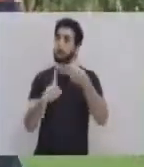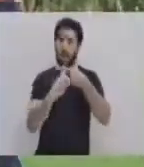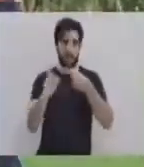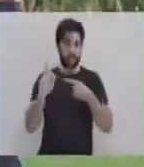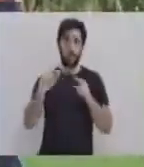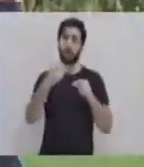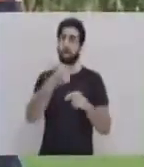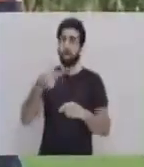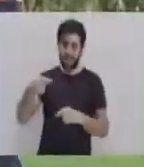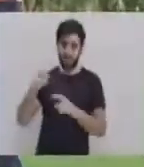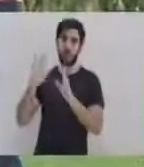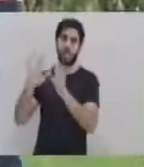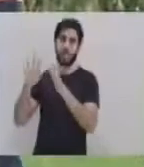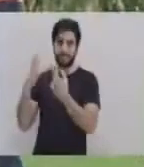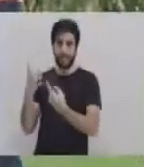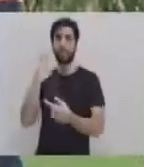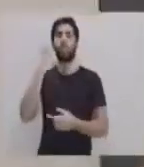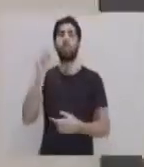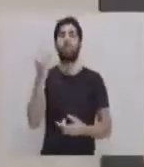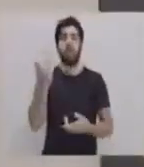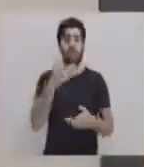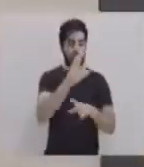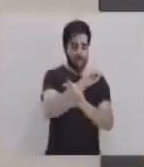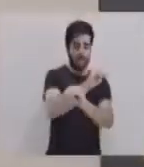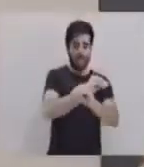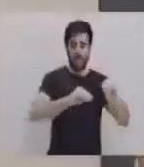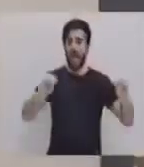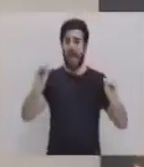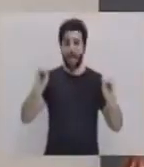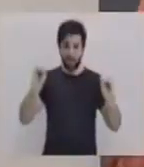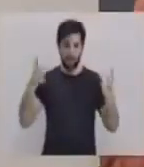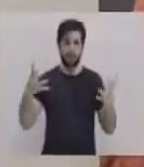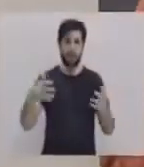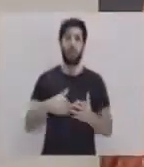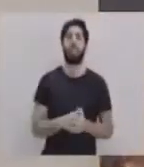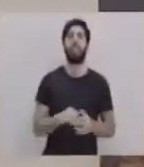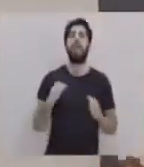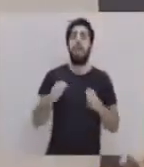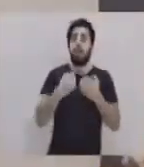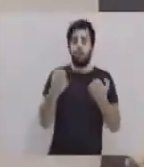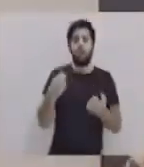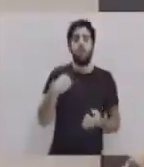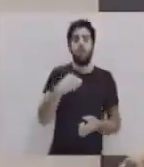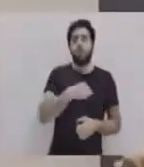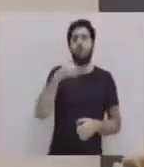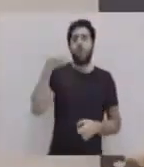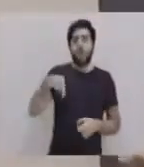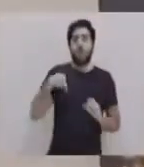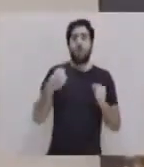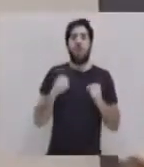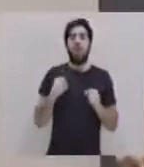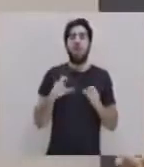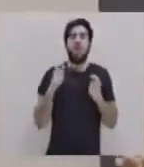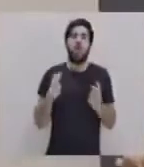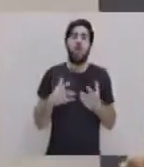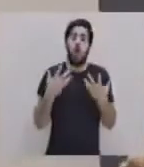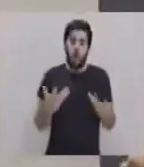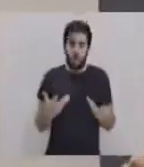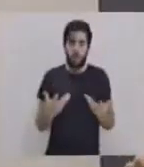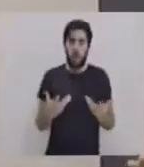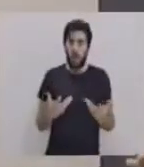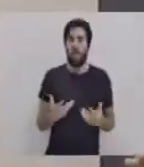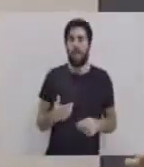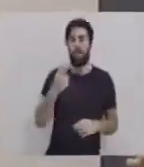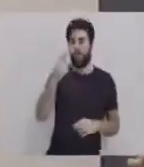¿qué hacemos ahora para despejar ahorita la x? Si estás lista, entonces despejemos la función. Como primer